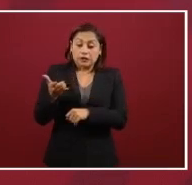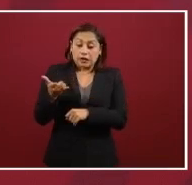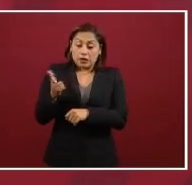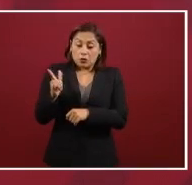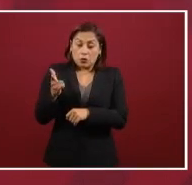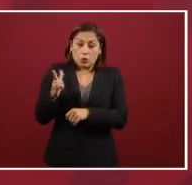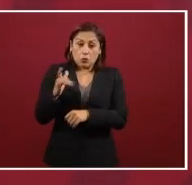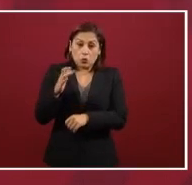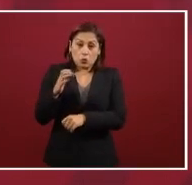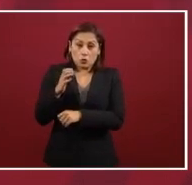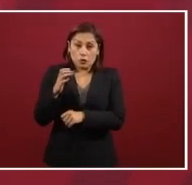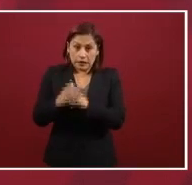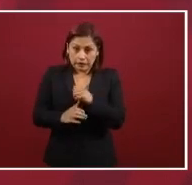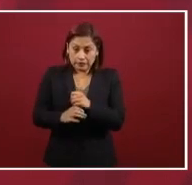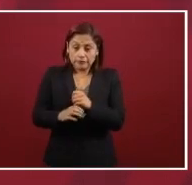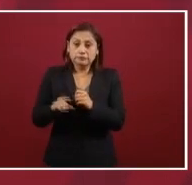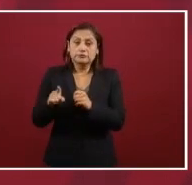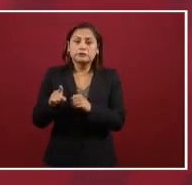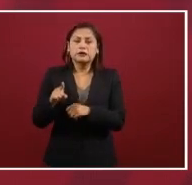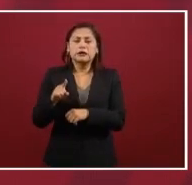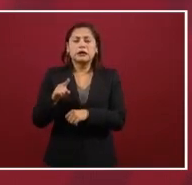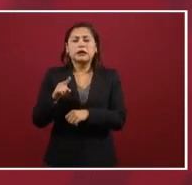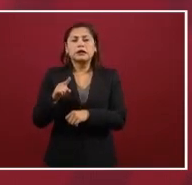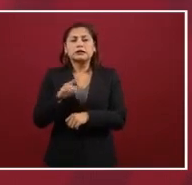estimamos que tendremos una cifra de